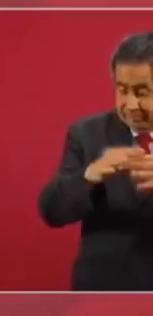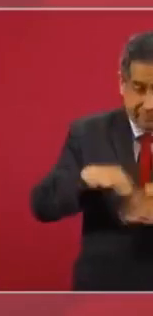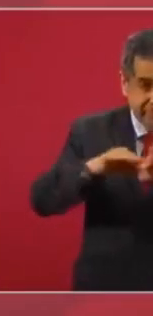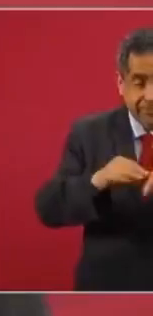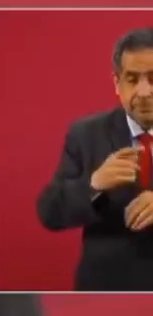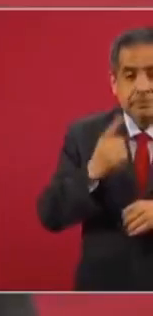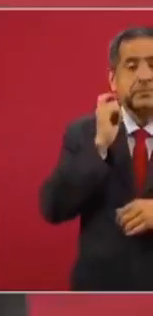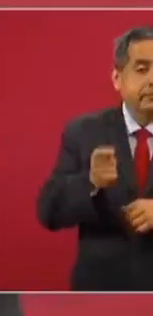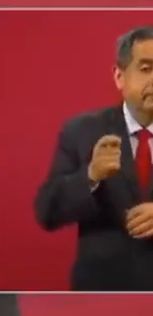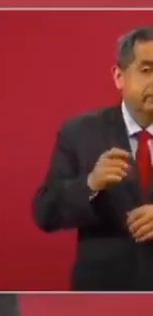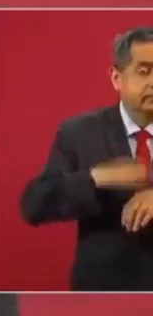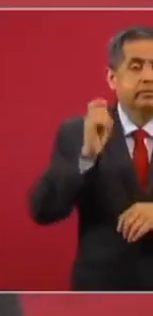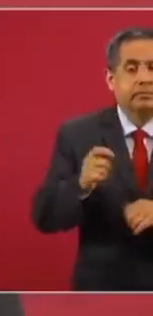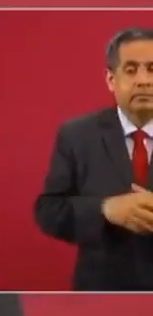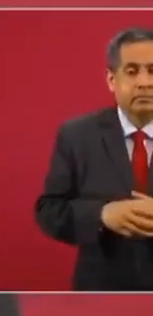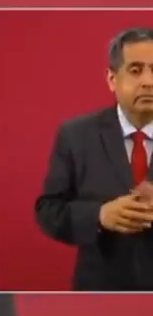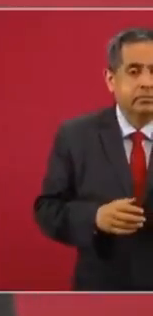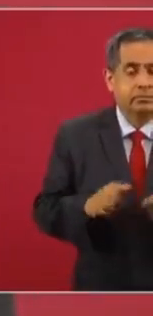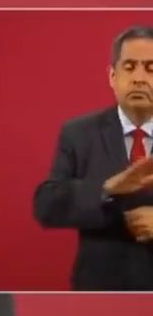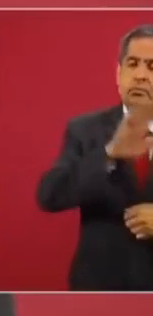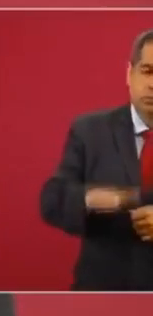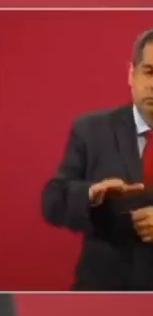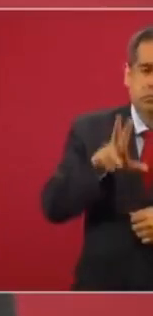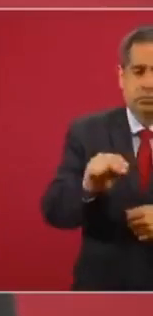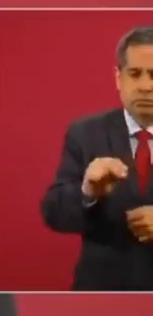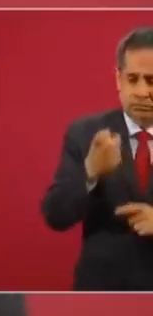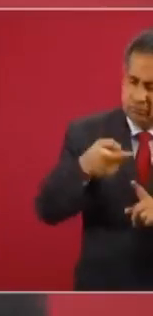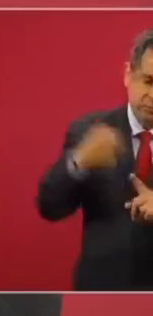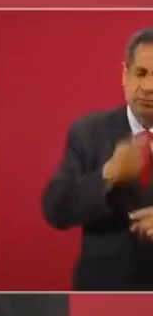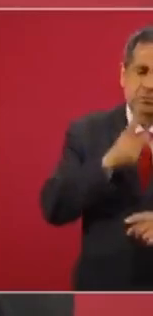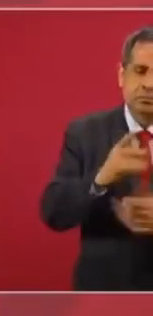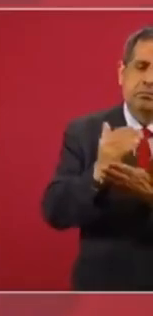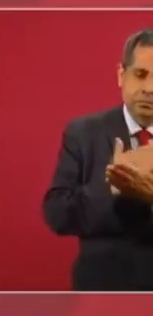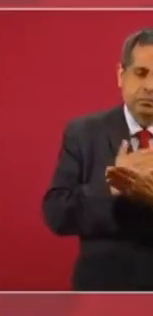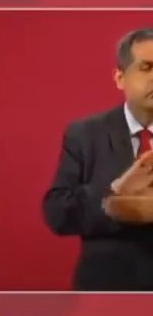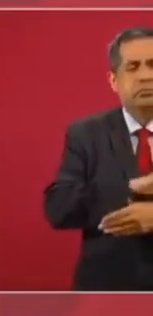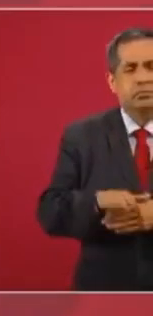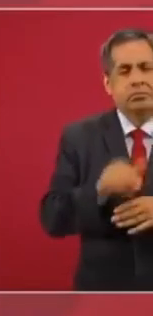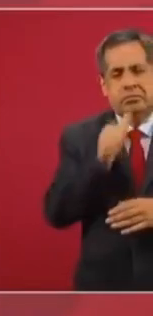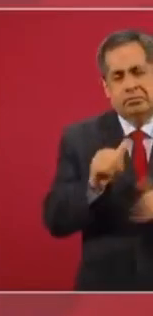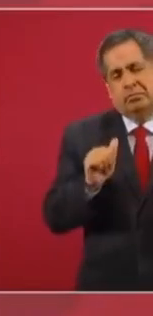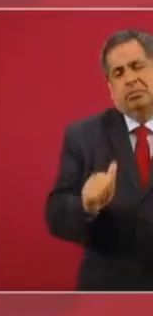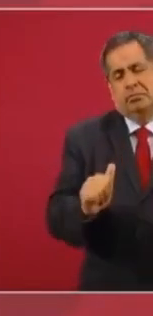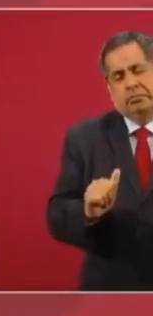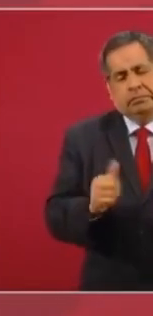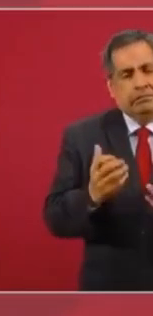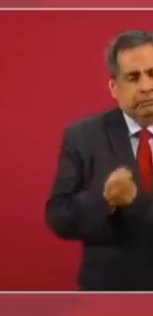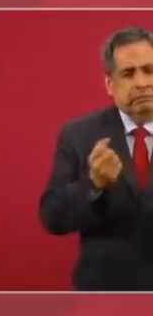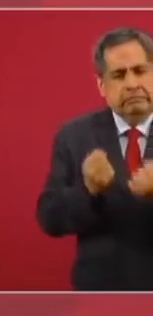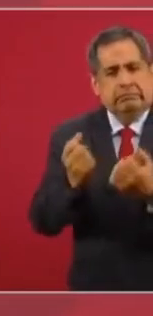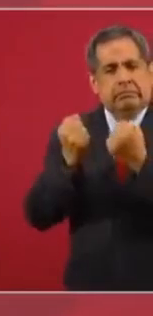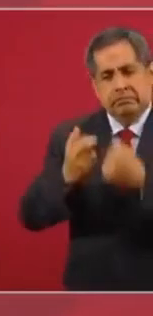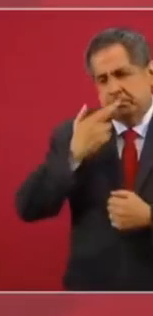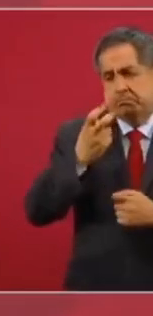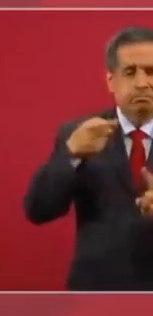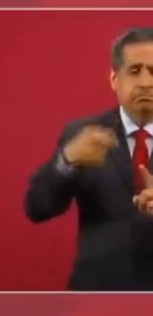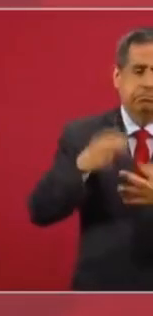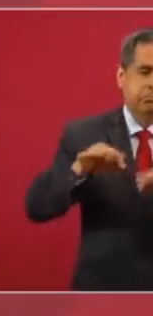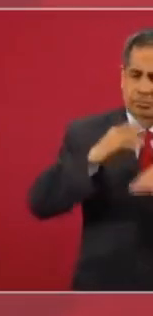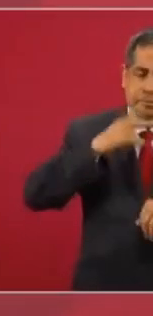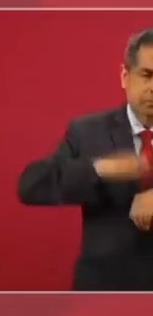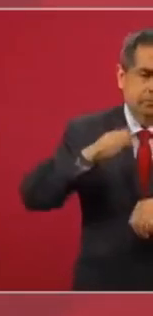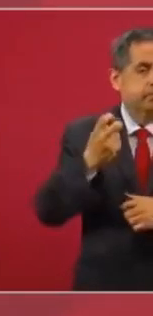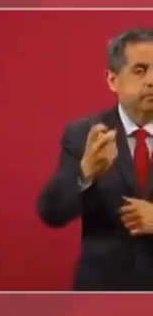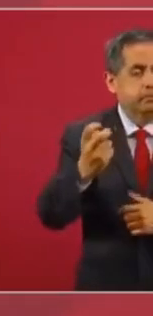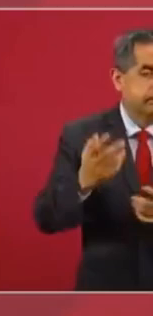importa es que no haya fallecimientos, reducir el número de fallecidos.